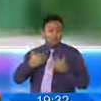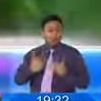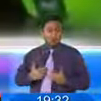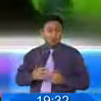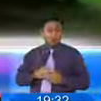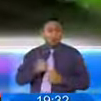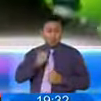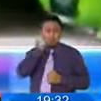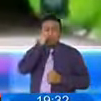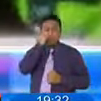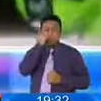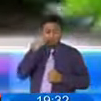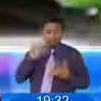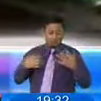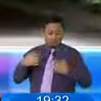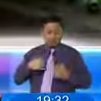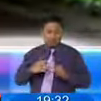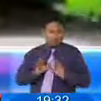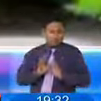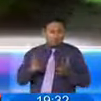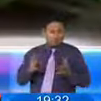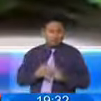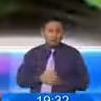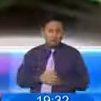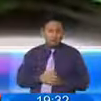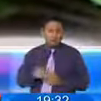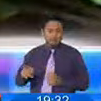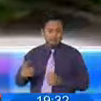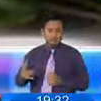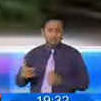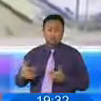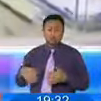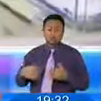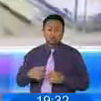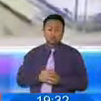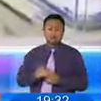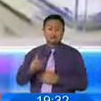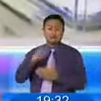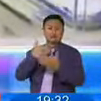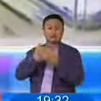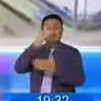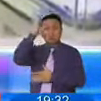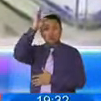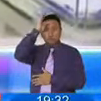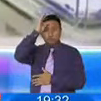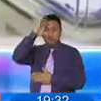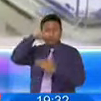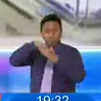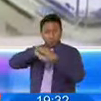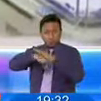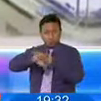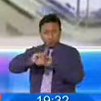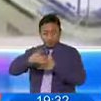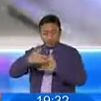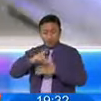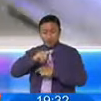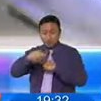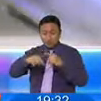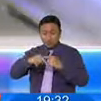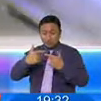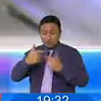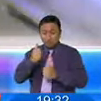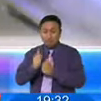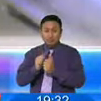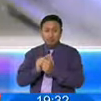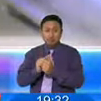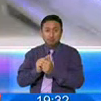cuerpecito moritones, golpes, rasguños ni nada parecido. Las horas más difíciles desde su llegada al área de neonatología ya pasaron. El calor